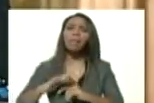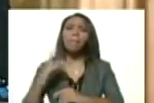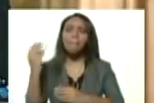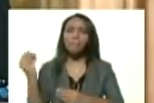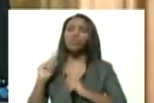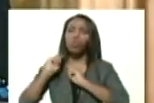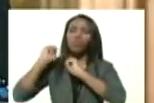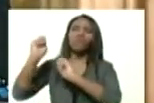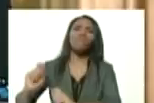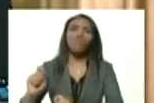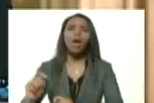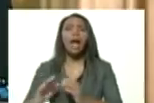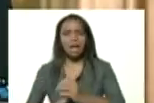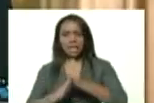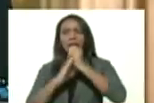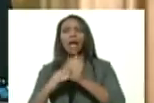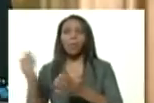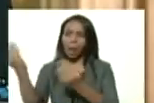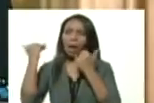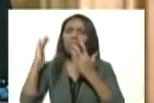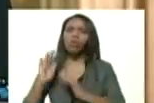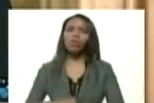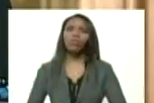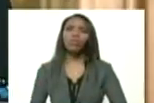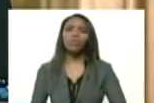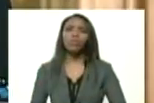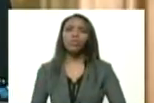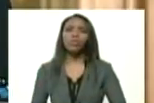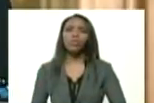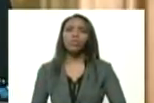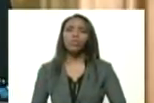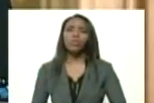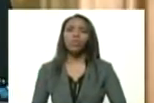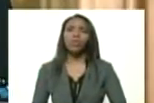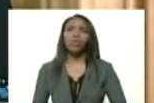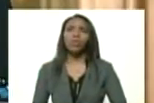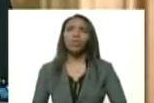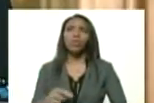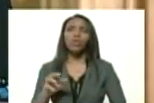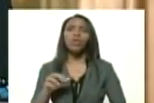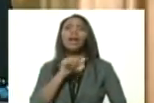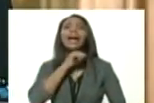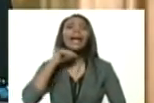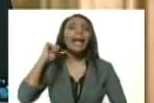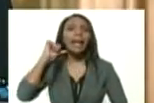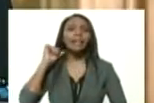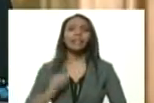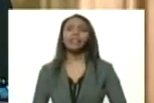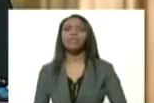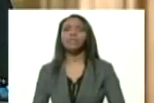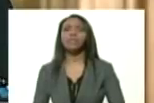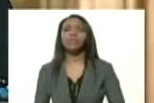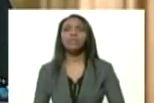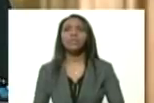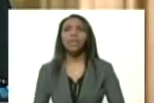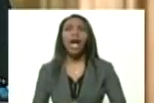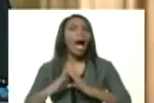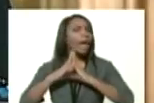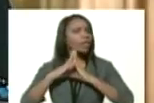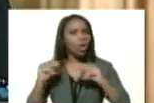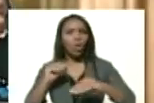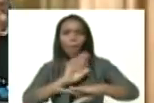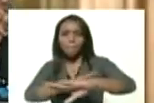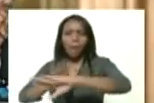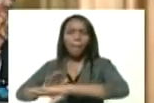jefatura asume el liderazgo manos rosales henry ramos alud a todos